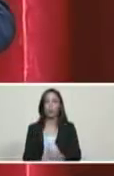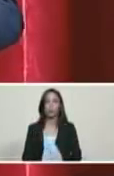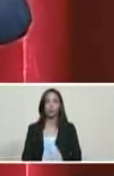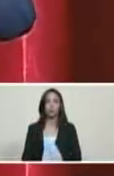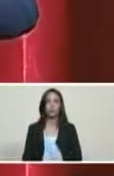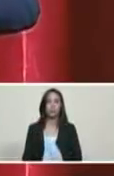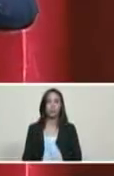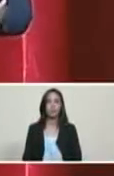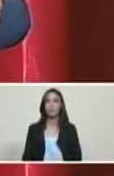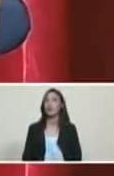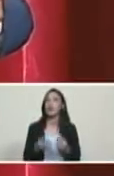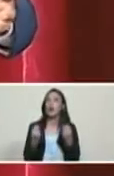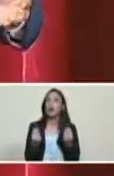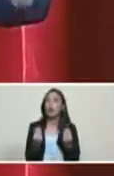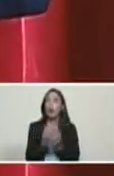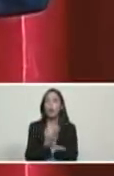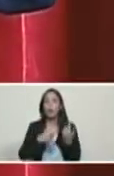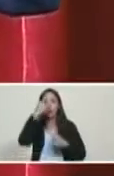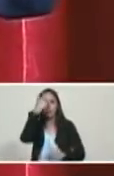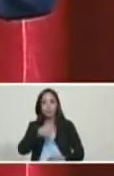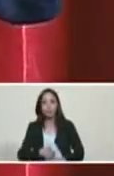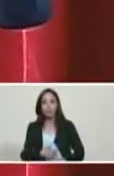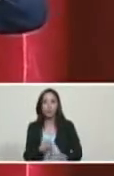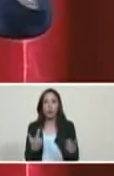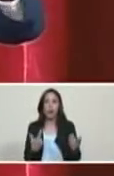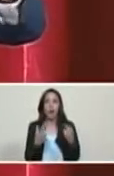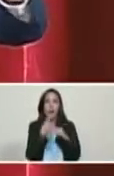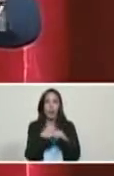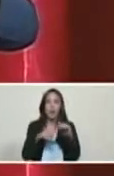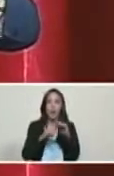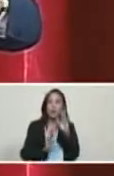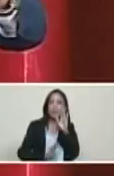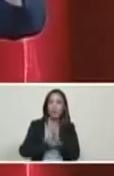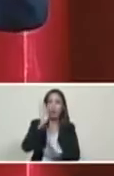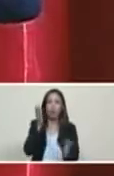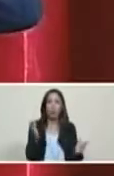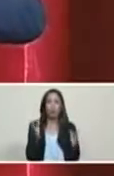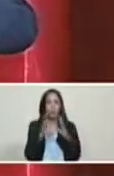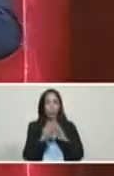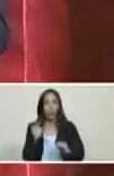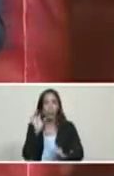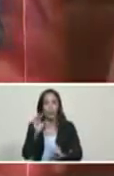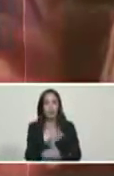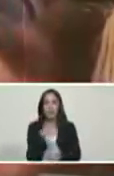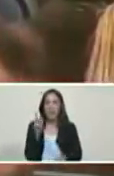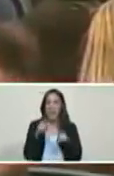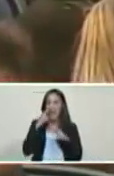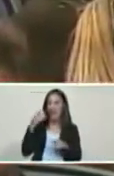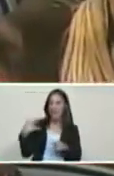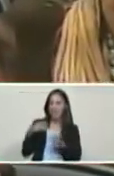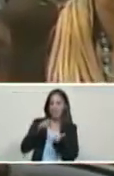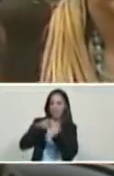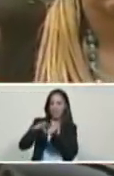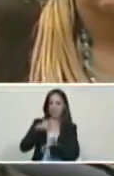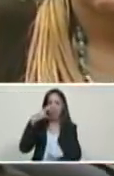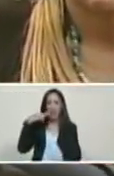¿Cómo pensaban la superación de la sociedad de castas llena de racismo y